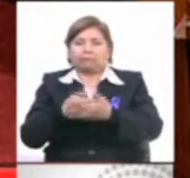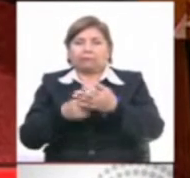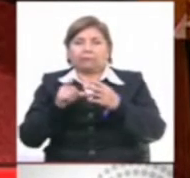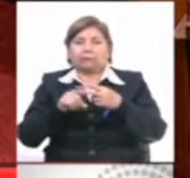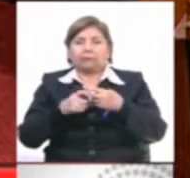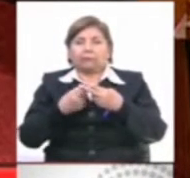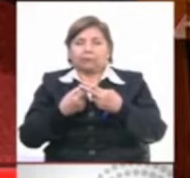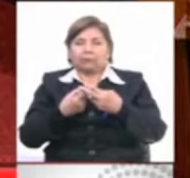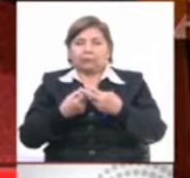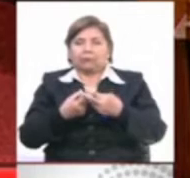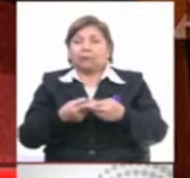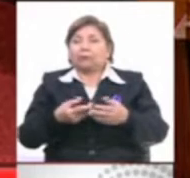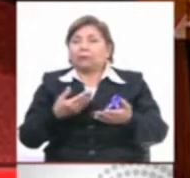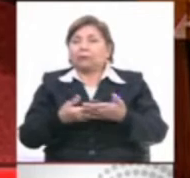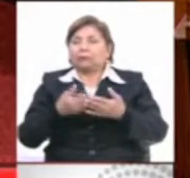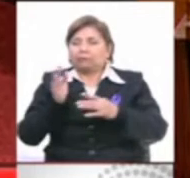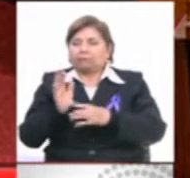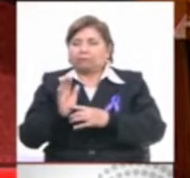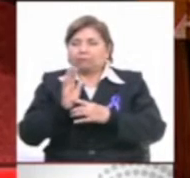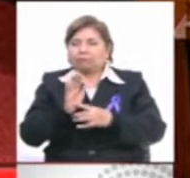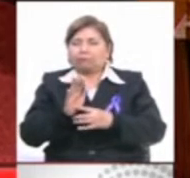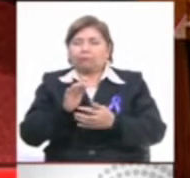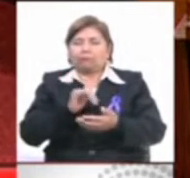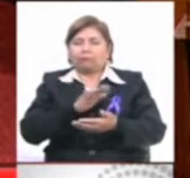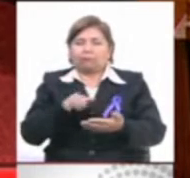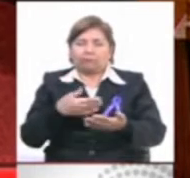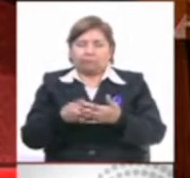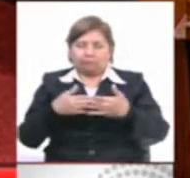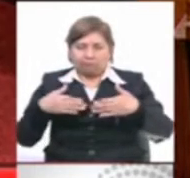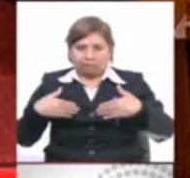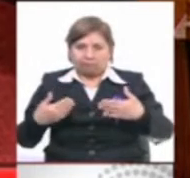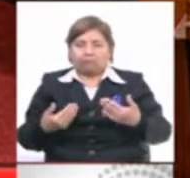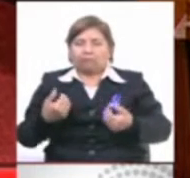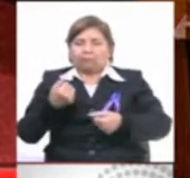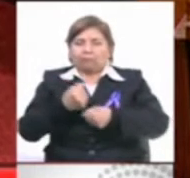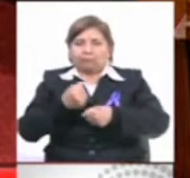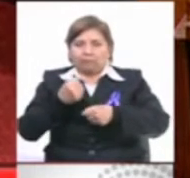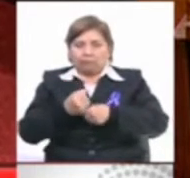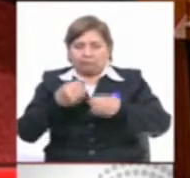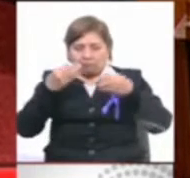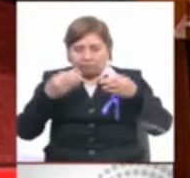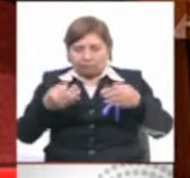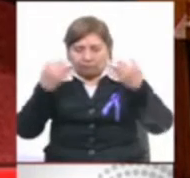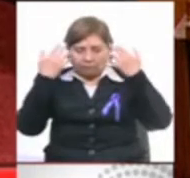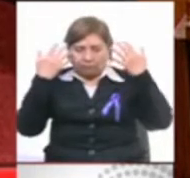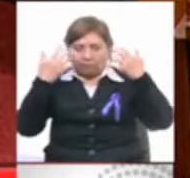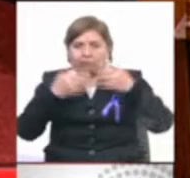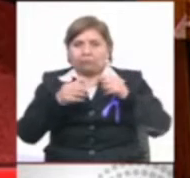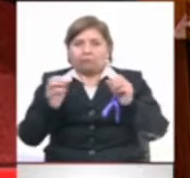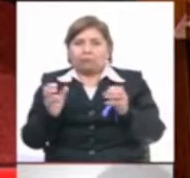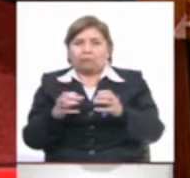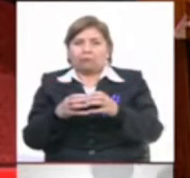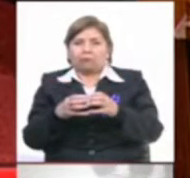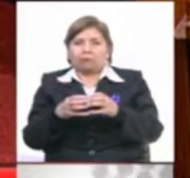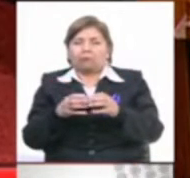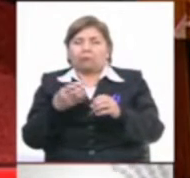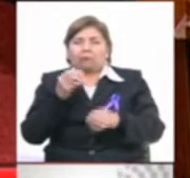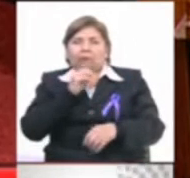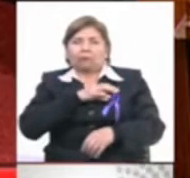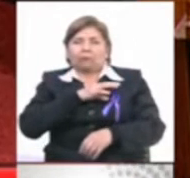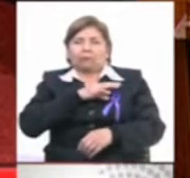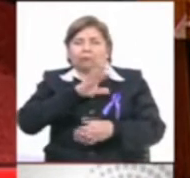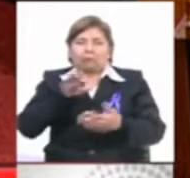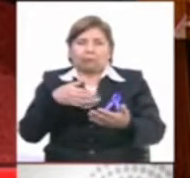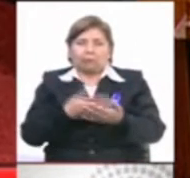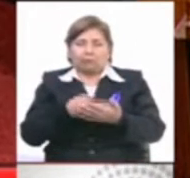inicial. Se ha demostrado que podemos hacer un trabajo concertado y conjunto que beneficie